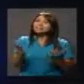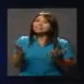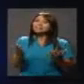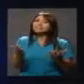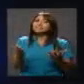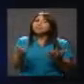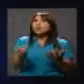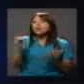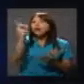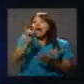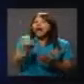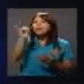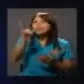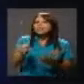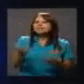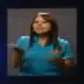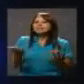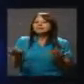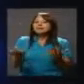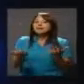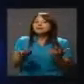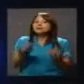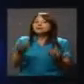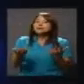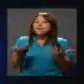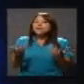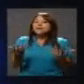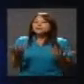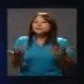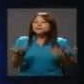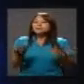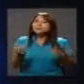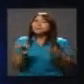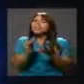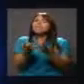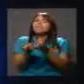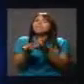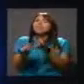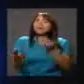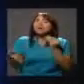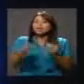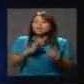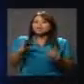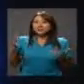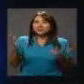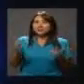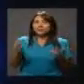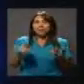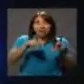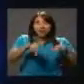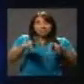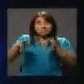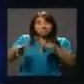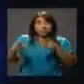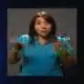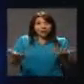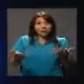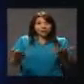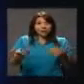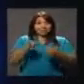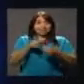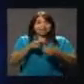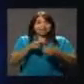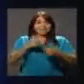las artes son el que le digo el remedio del espíritu el ser humano es materia y es